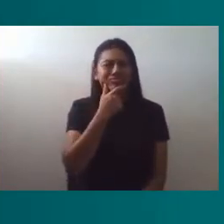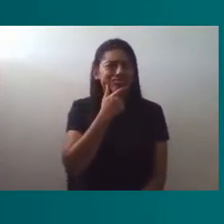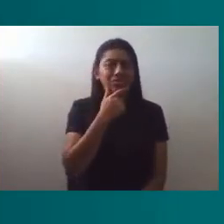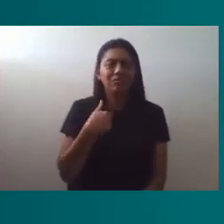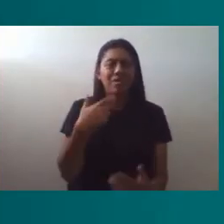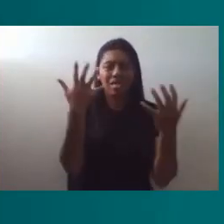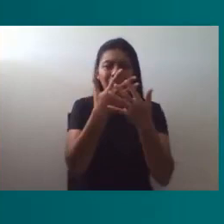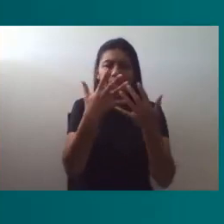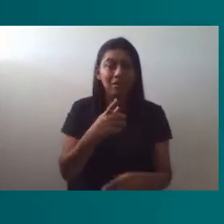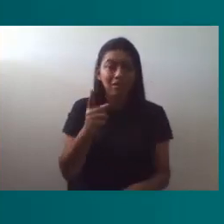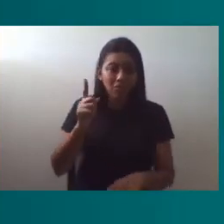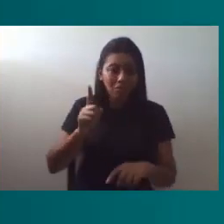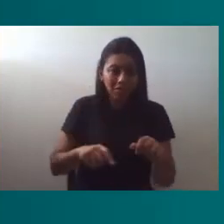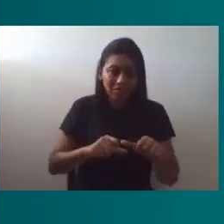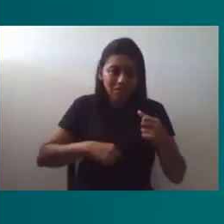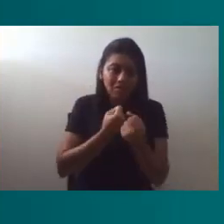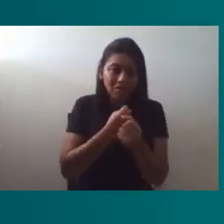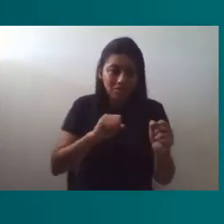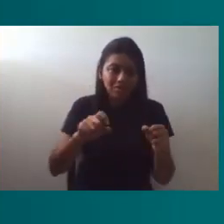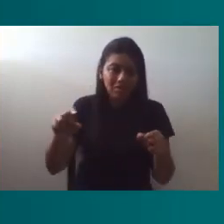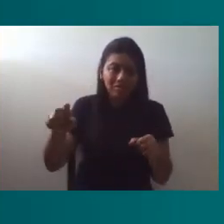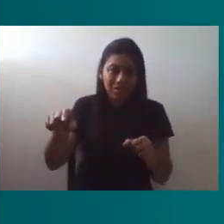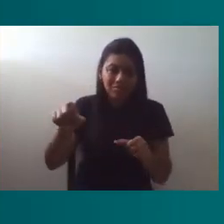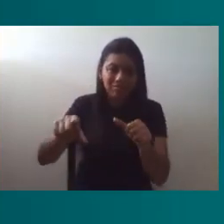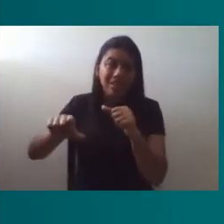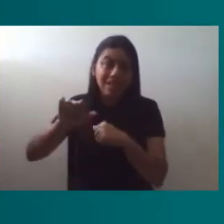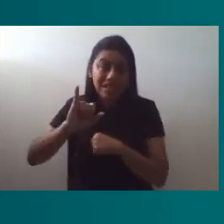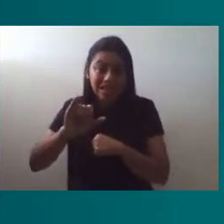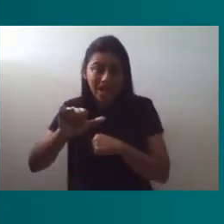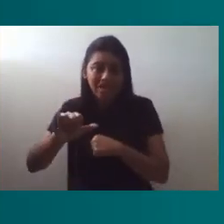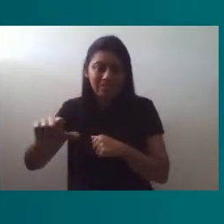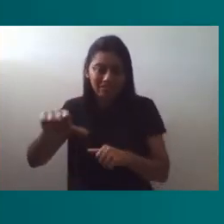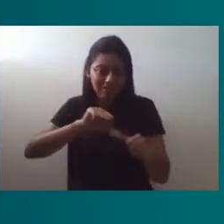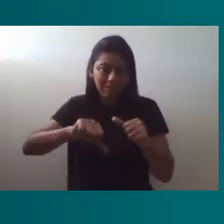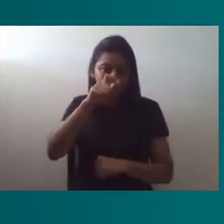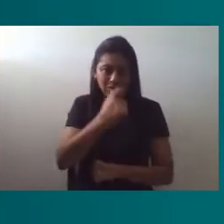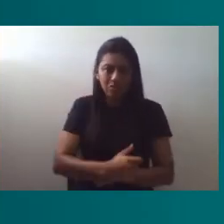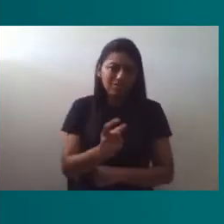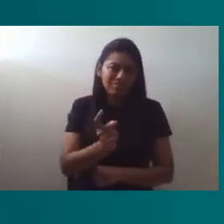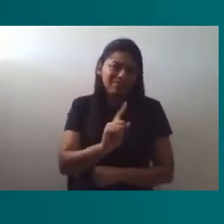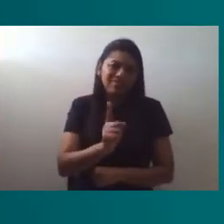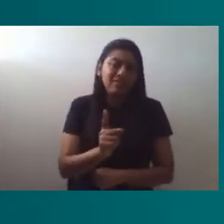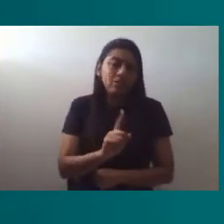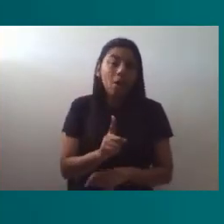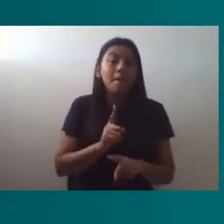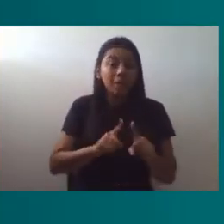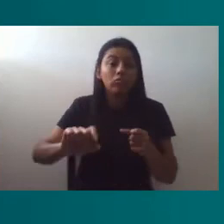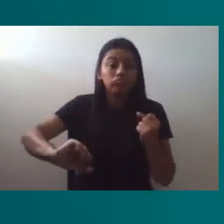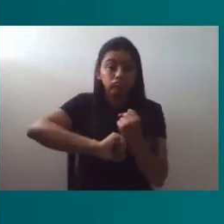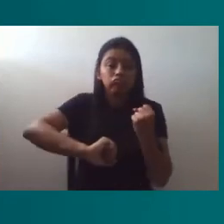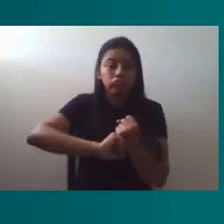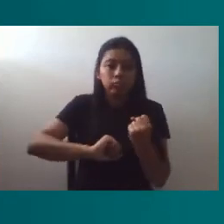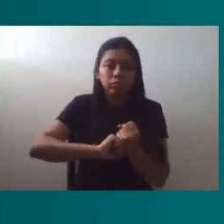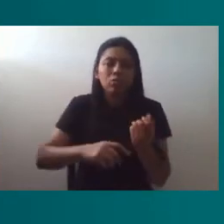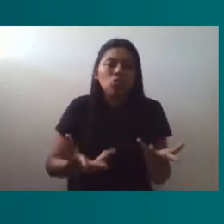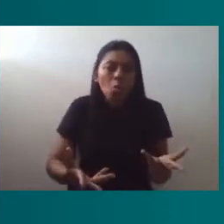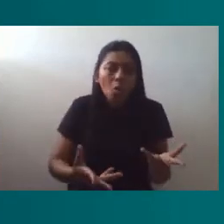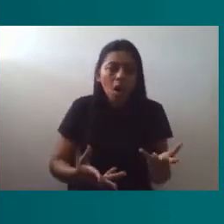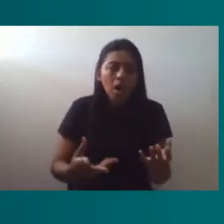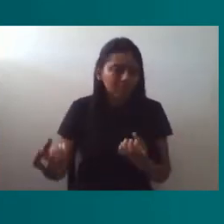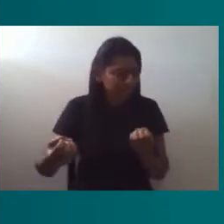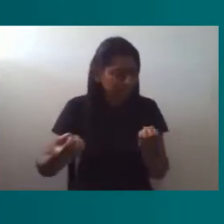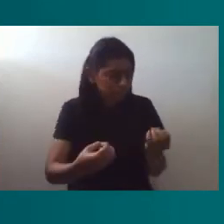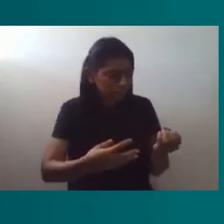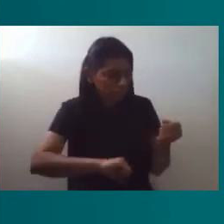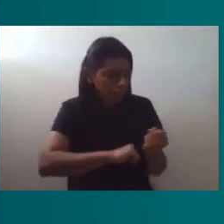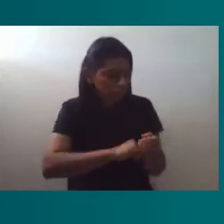le va a aportar el procesamiento de toda esa información que el gerente de proyectos de pronto lo desborda y le va a permitir entregarle los insumos claros y claros con los cuales